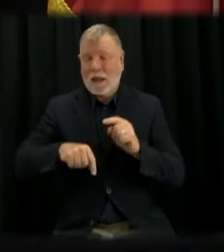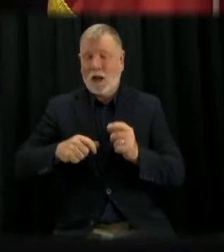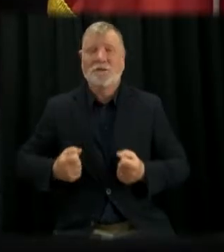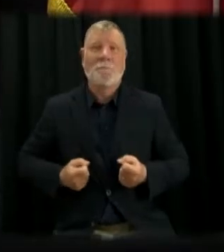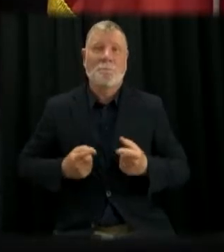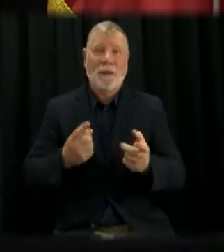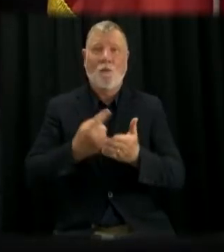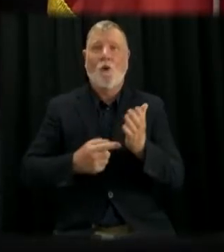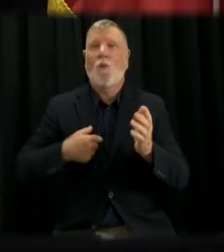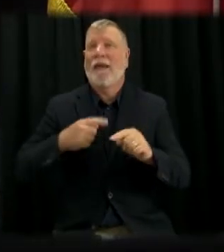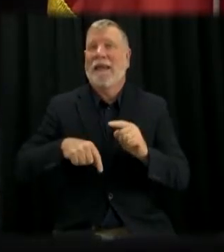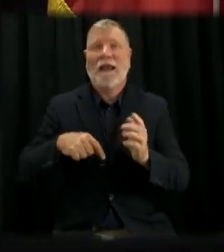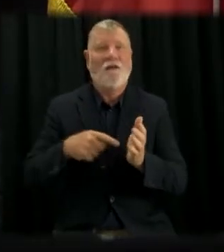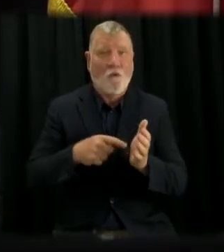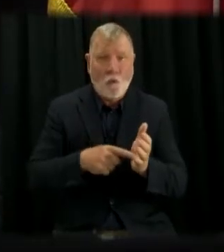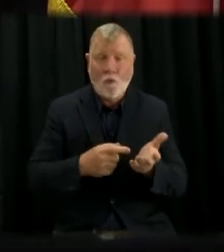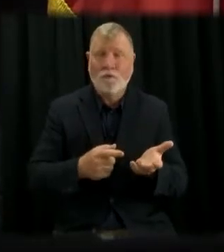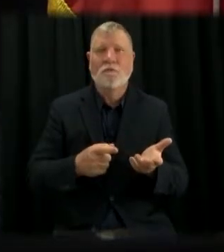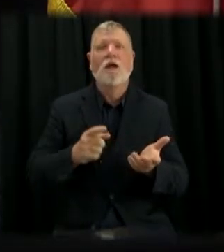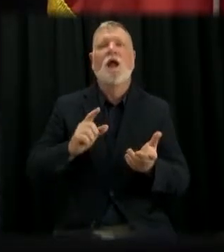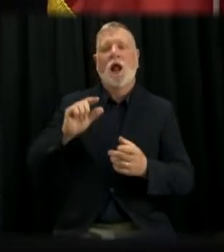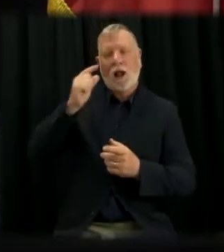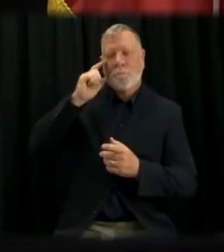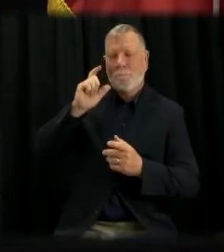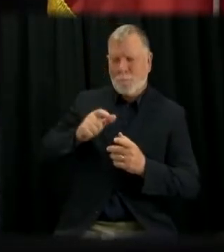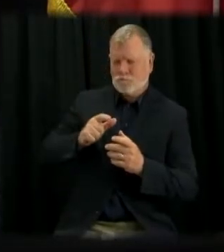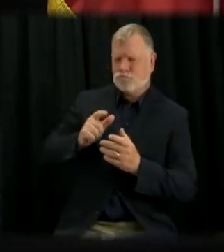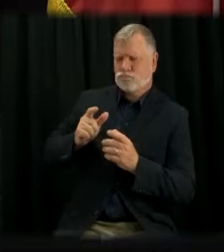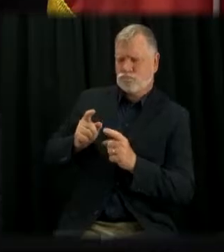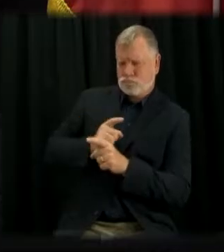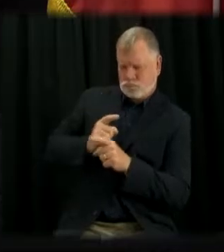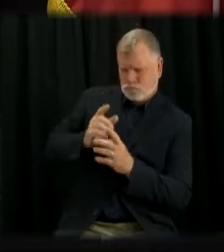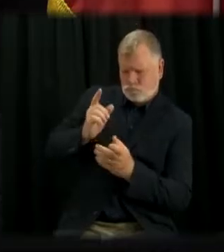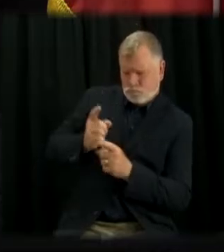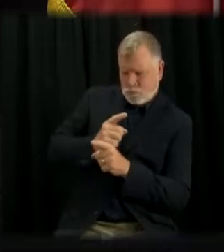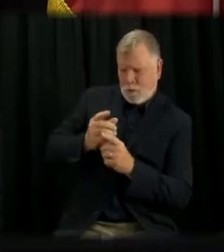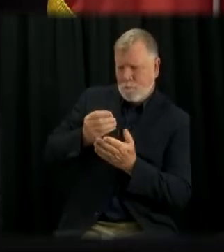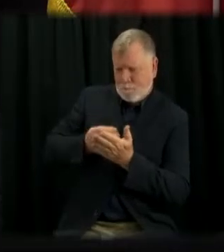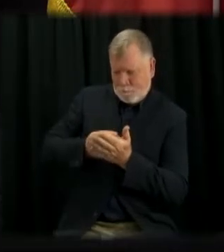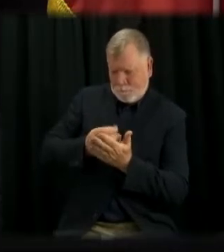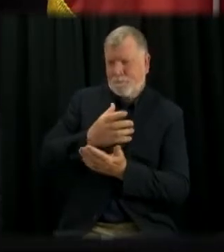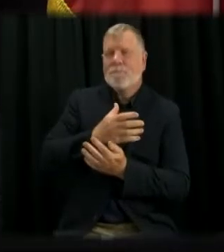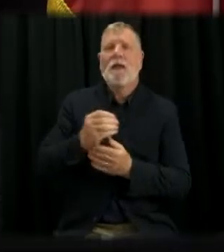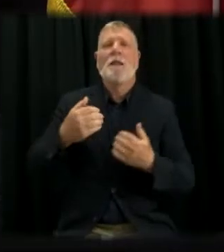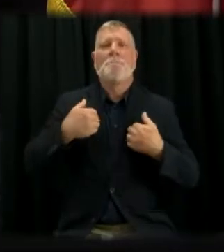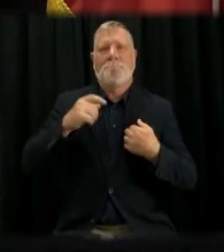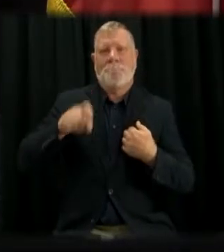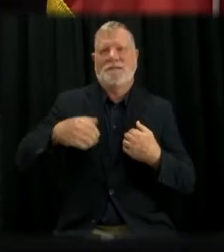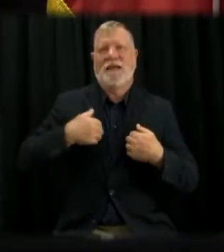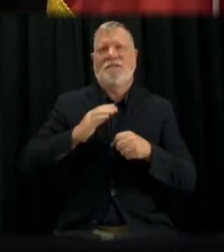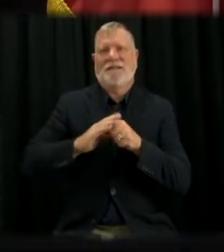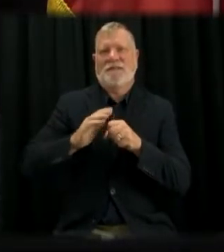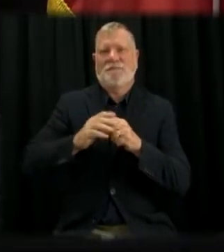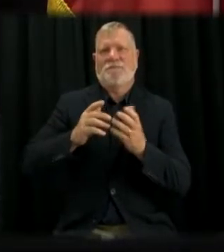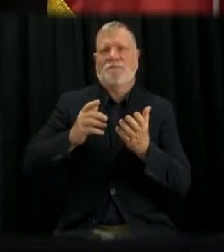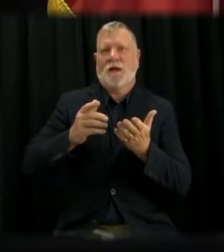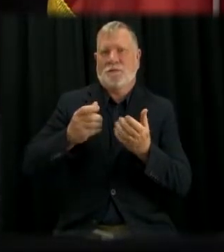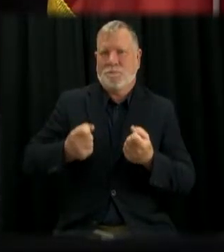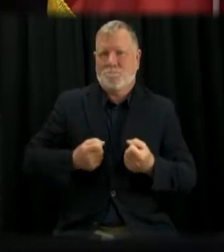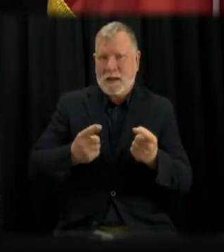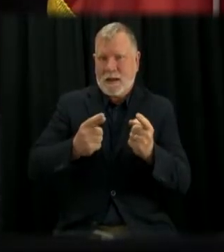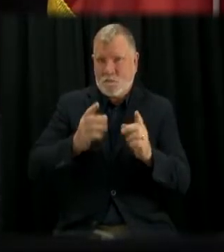se puedan pagar. El gobierno ha justificado sus gastos. Tiene que identificar los recursos con los que se va a pagar y